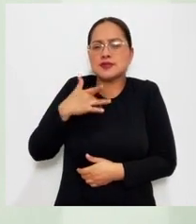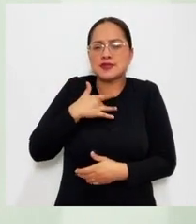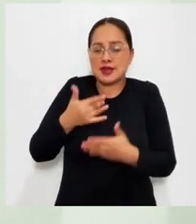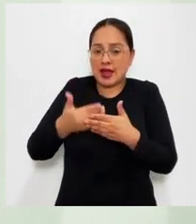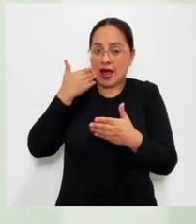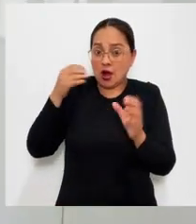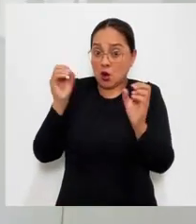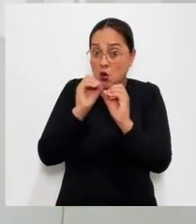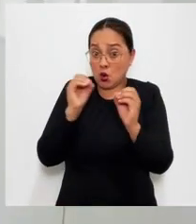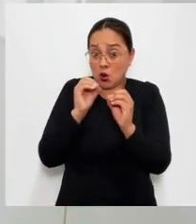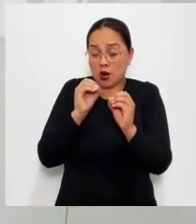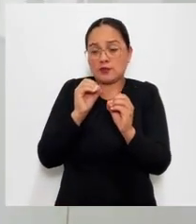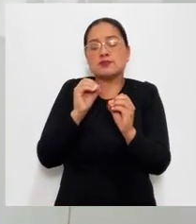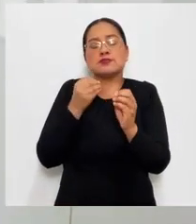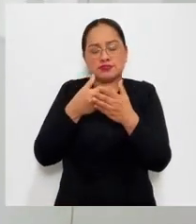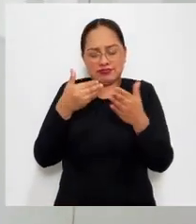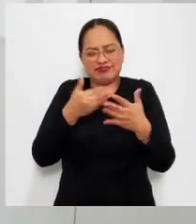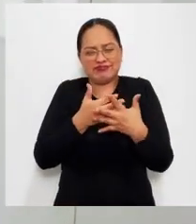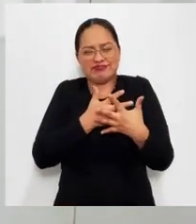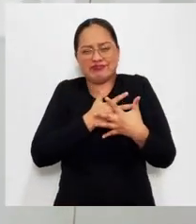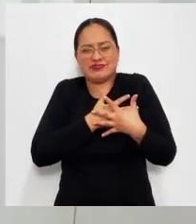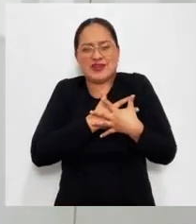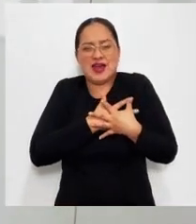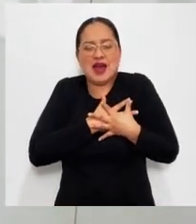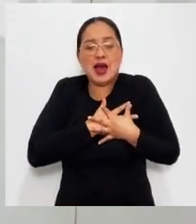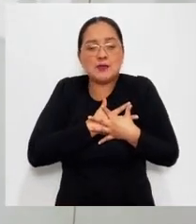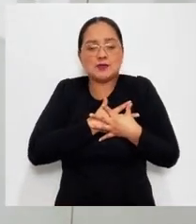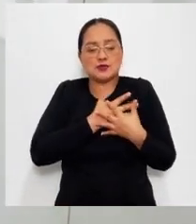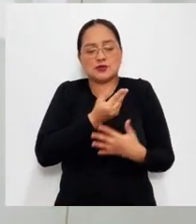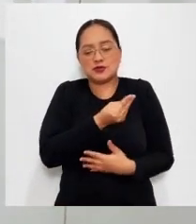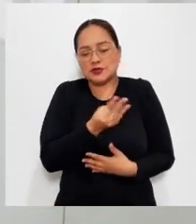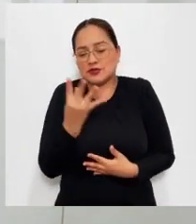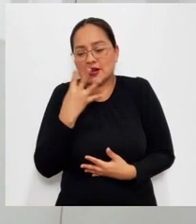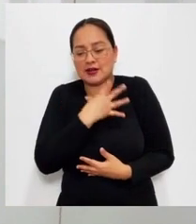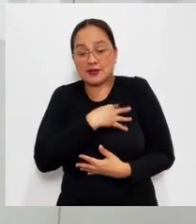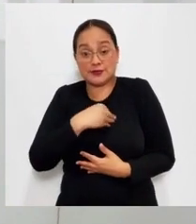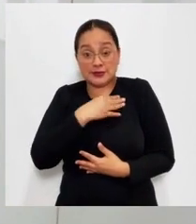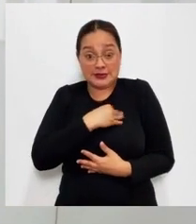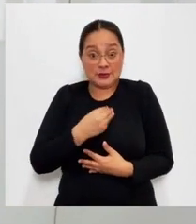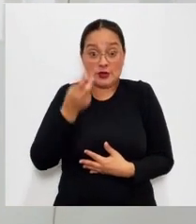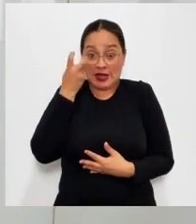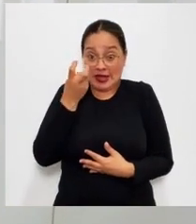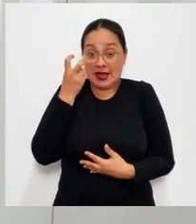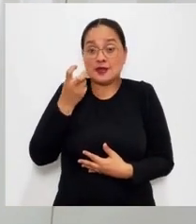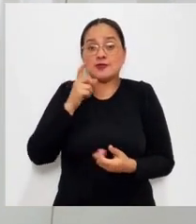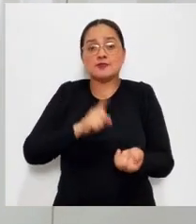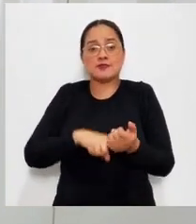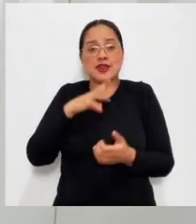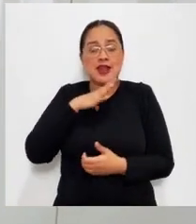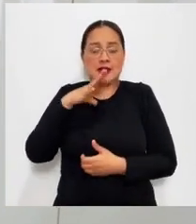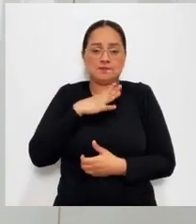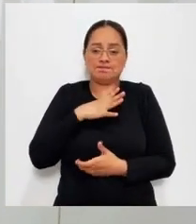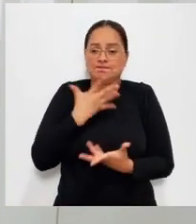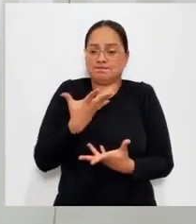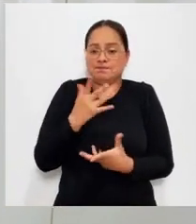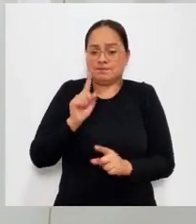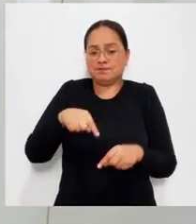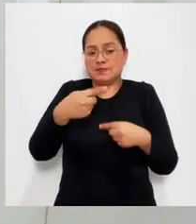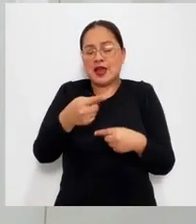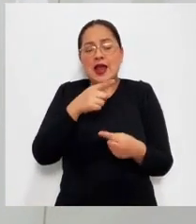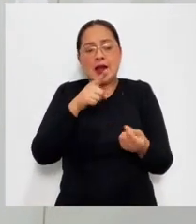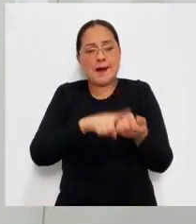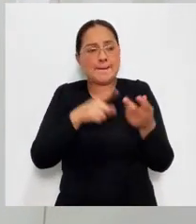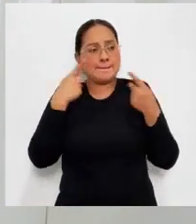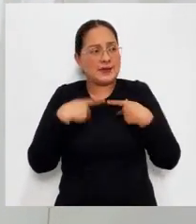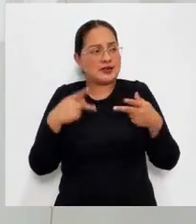no tenías, ese amor profundo que se tiene a los hijos es lo que te hace desarrollar también ese amor profundo por